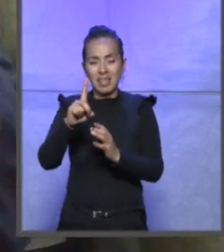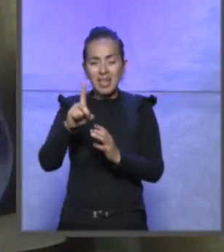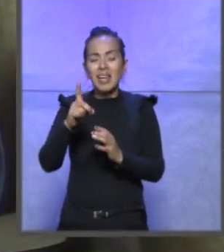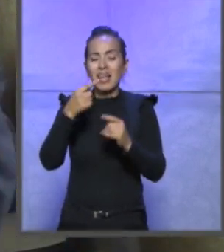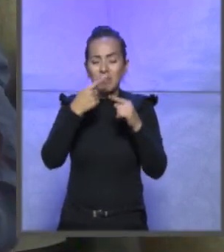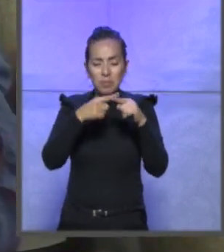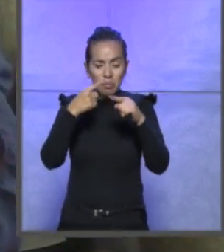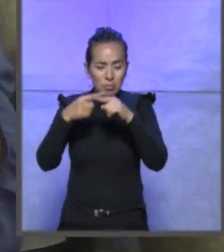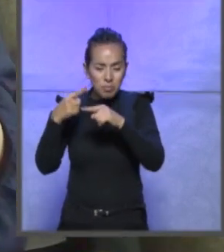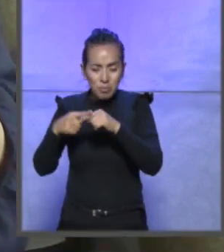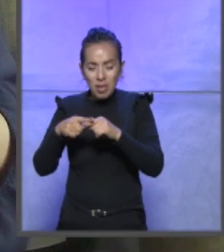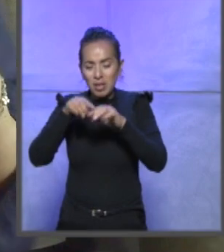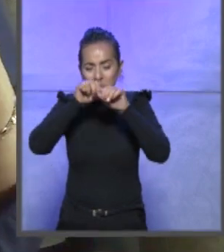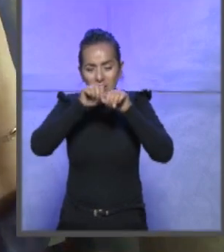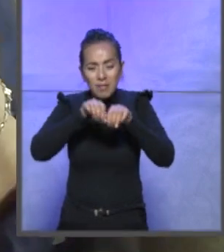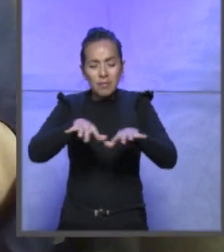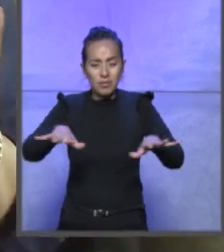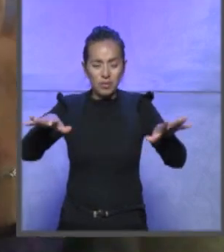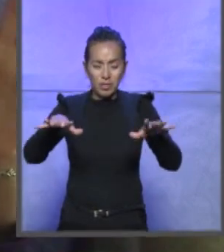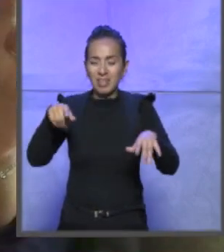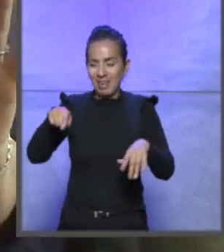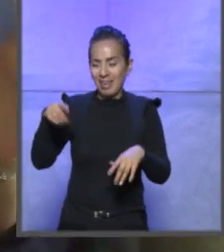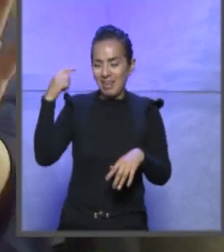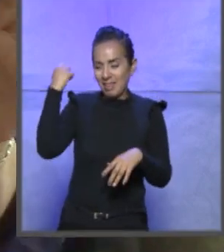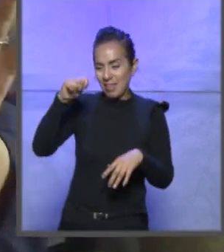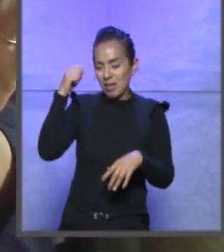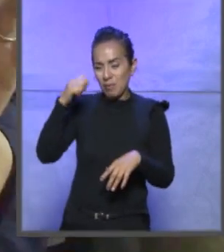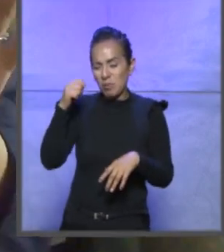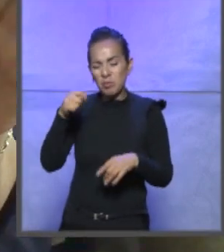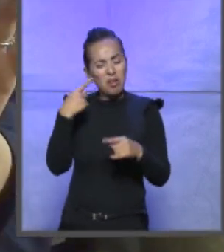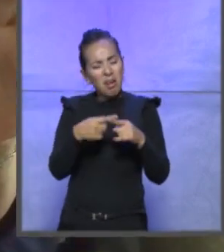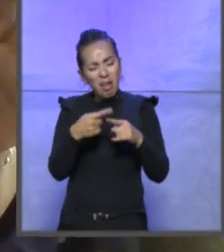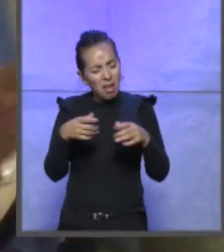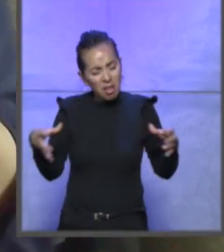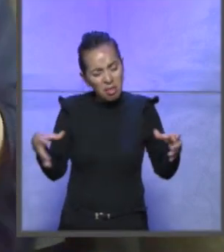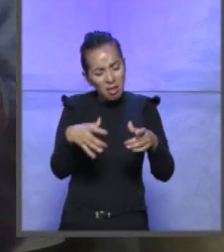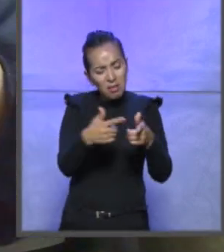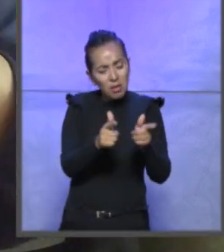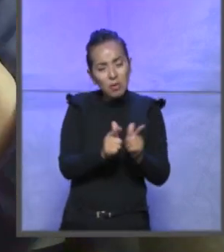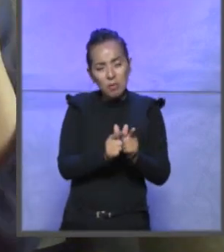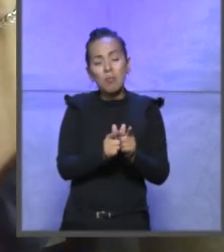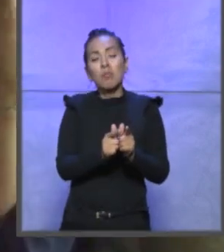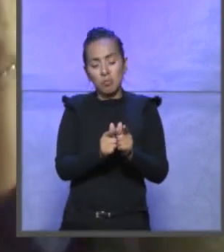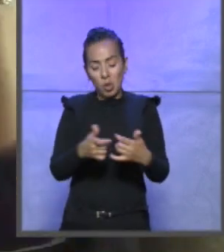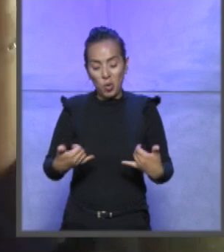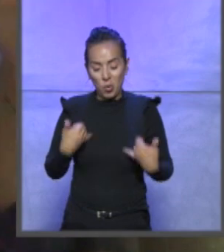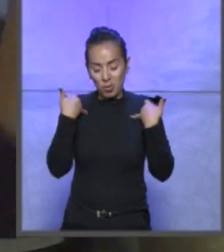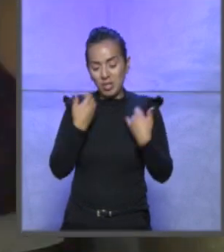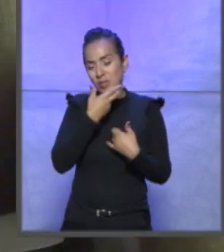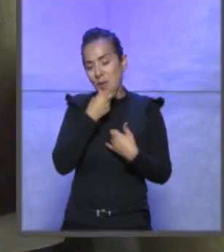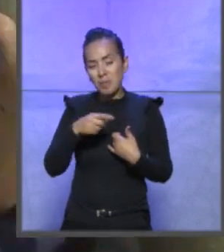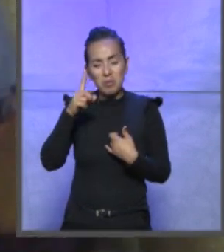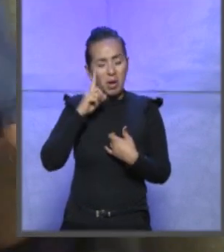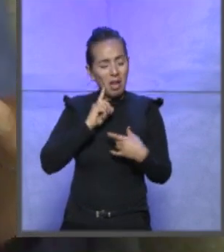Democrática del IEPC Tabasco, que es una red integrada por jóvenes mayoritariamente. Muchachas y